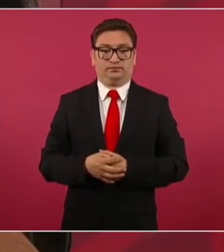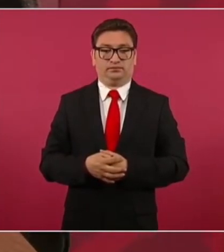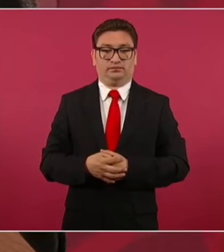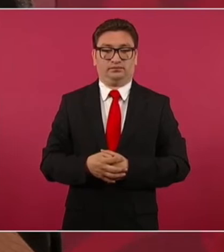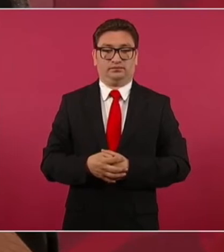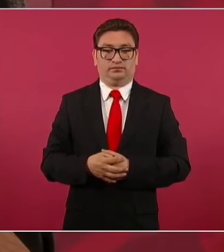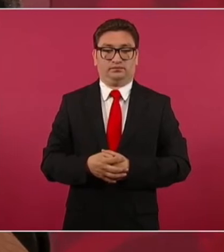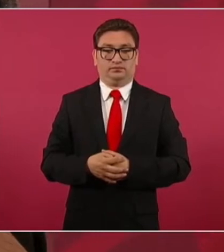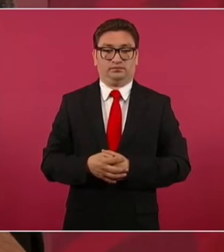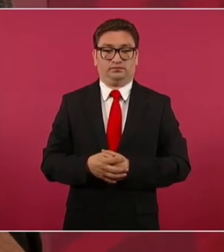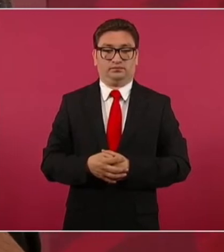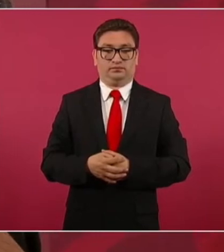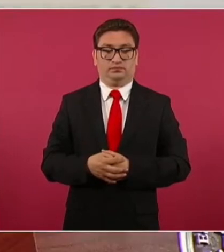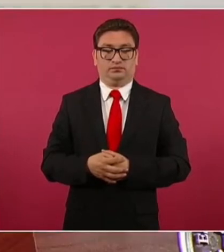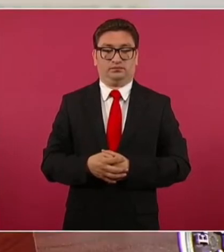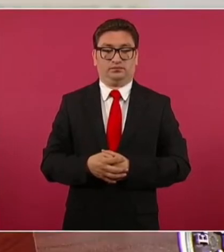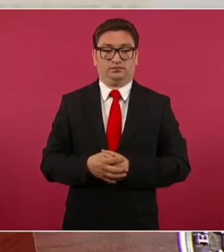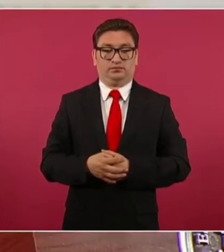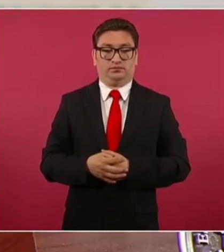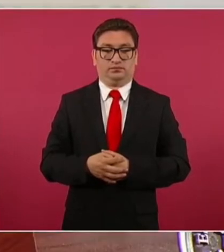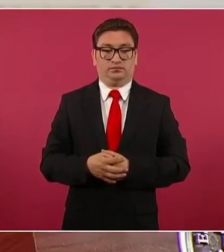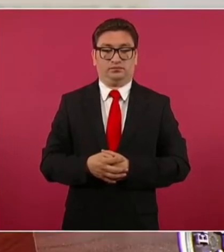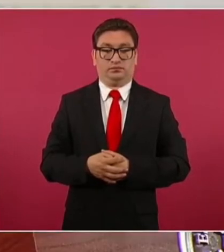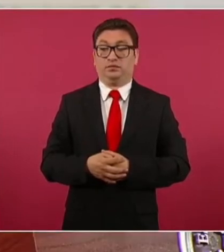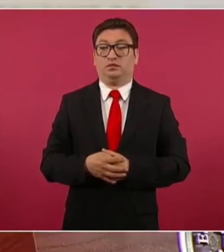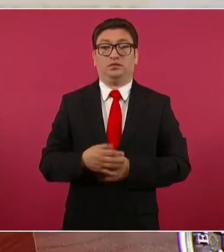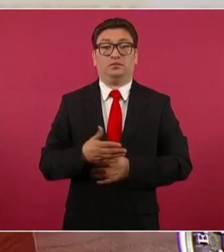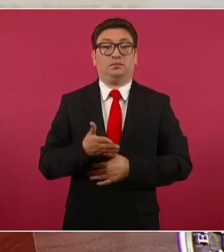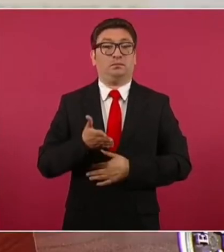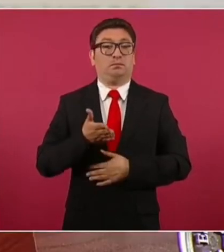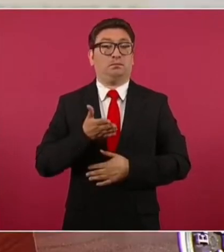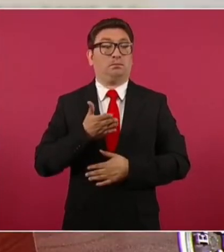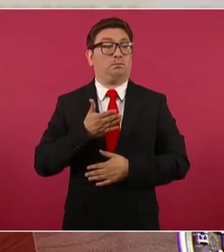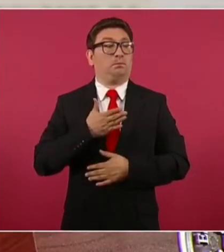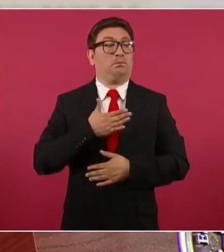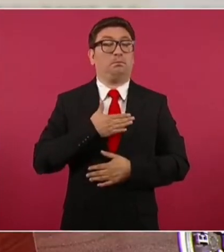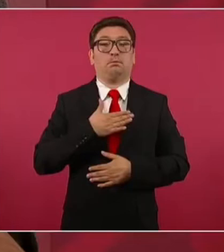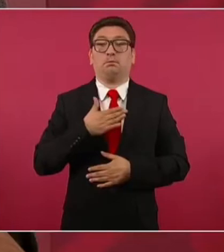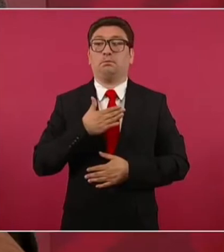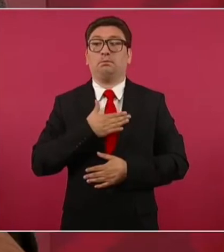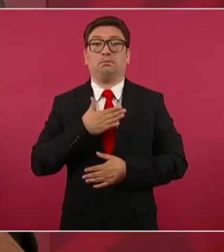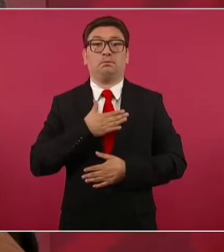tengo a ninguno de mis clientes en la cárcel.